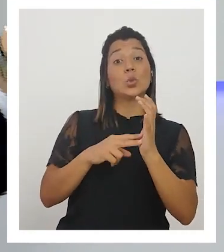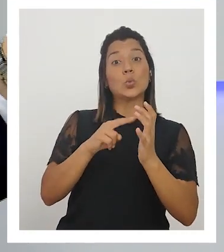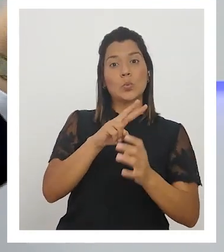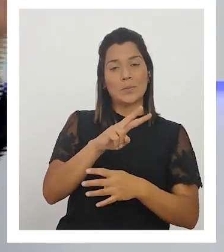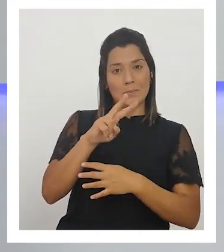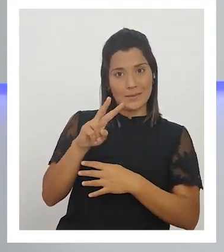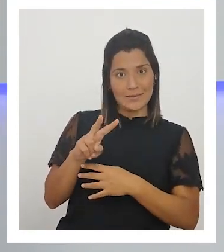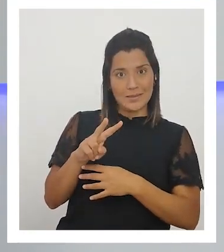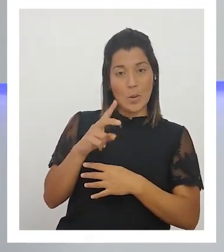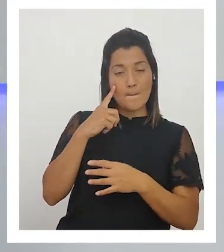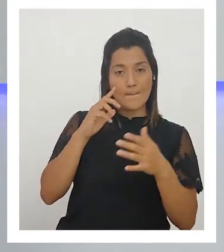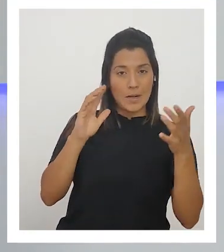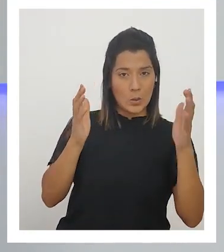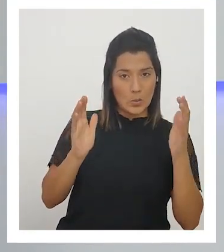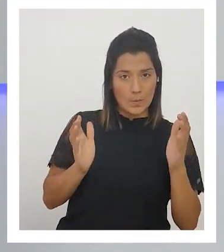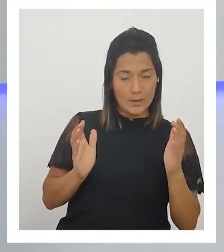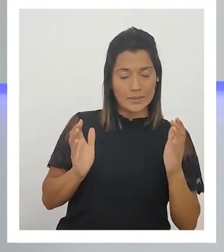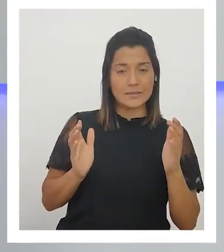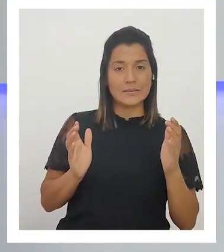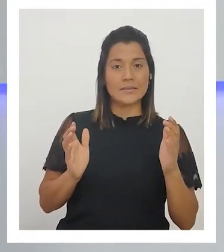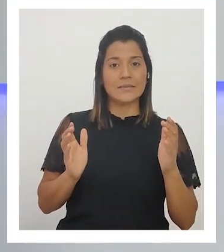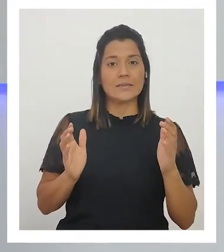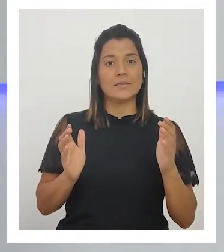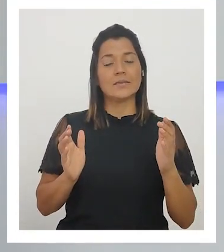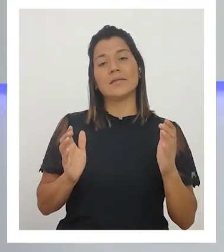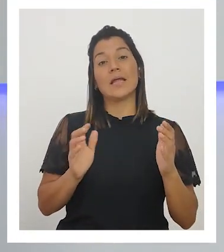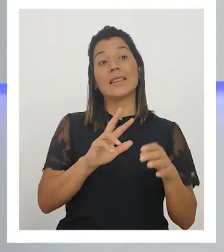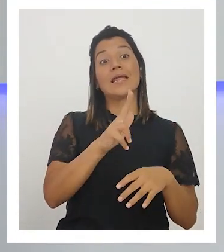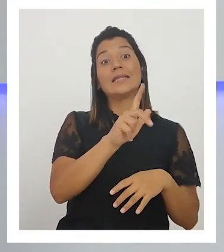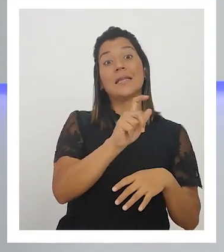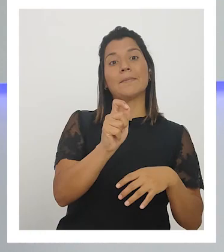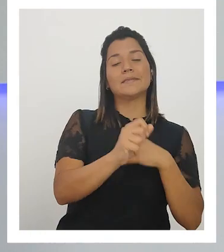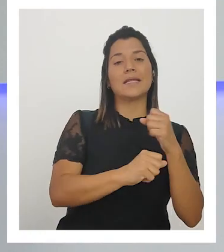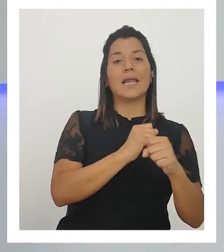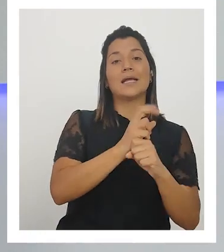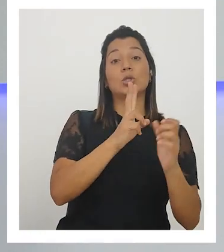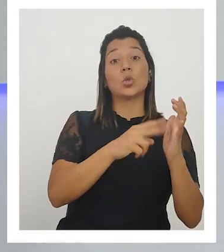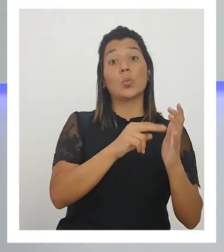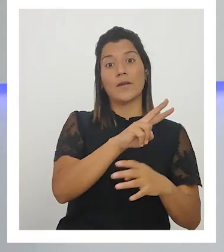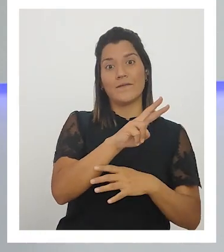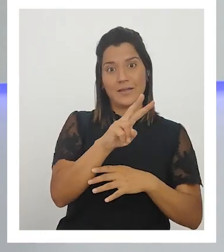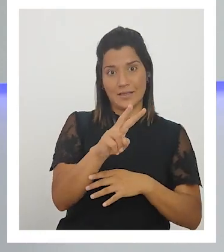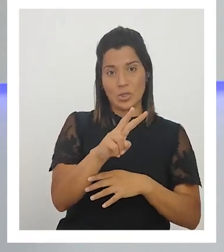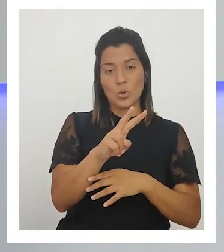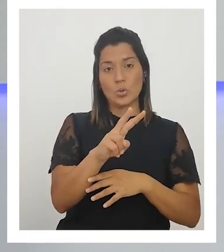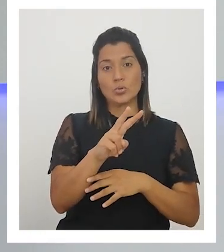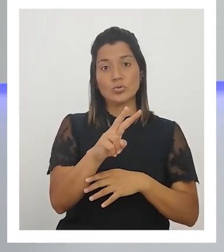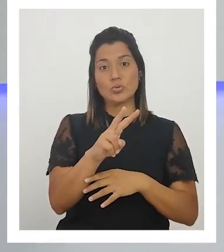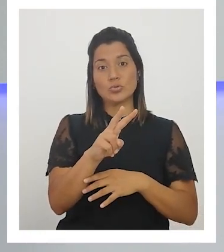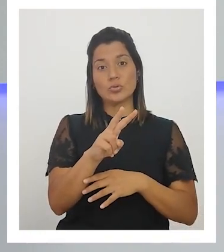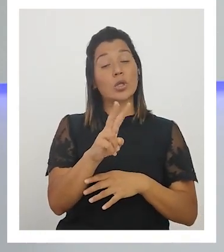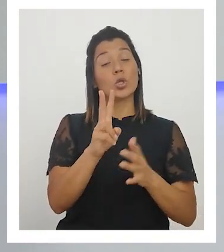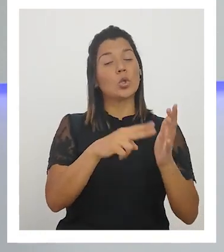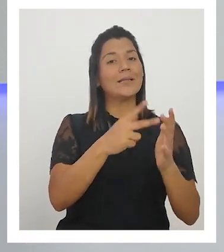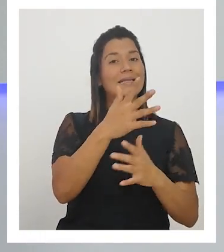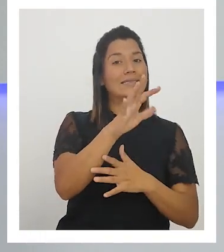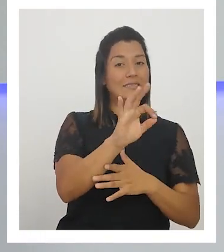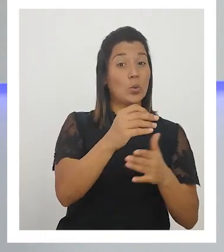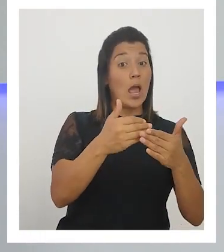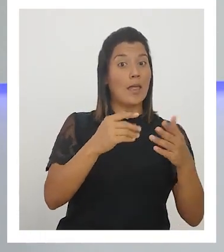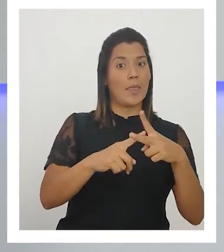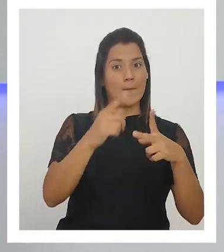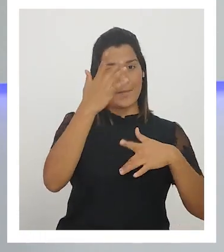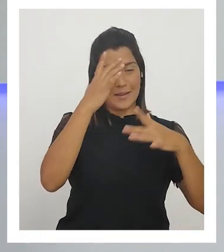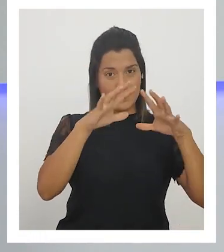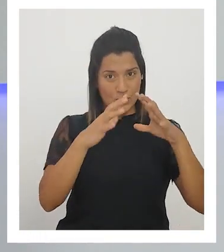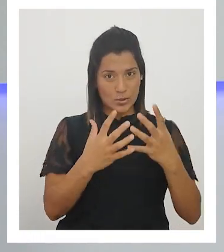chayotes con chayotes, en el tercer trimestre del 2019, o sea, el año previo a la pandemia, era de 43.